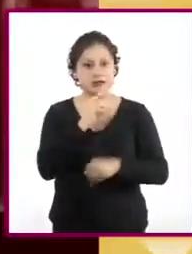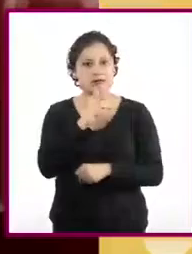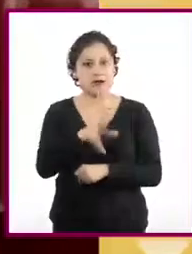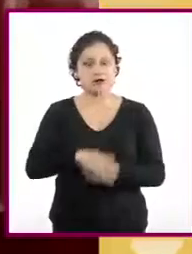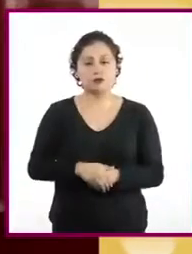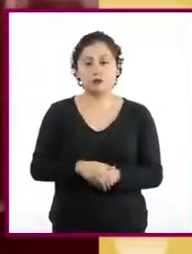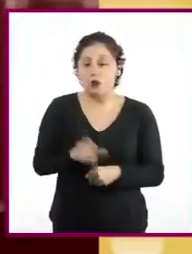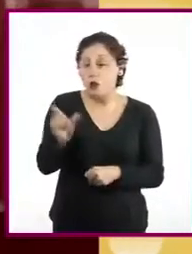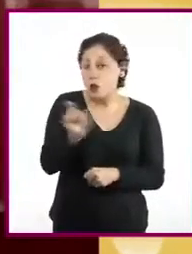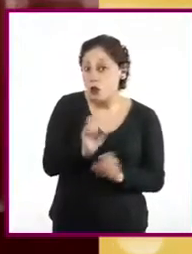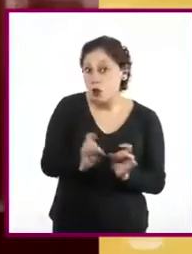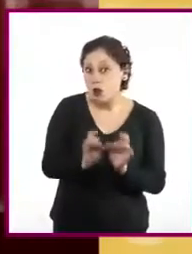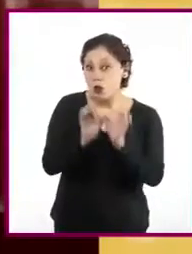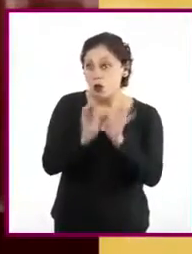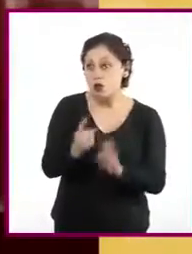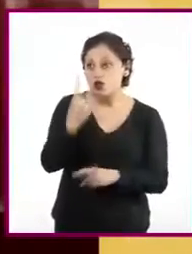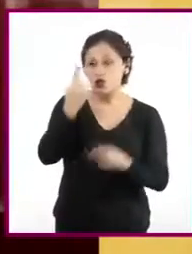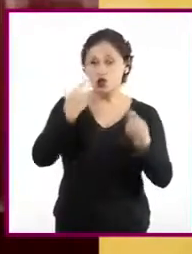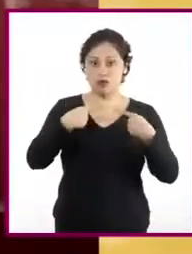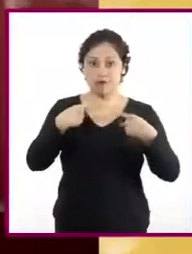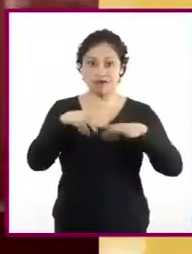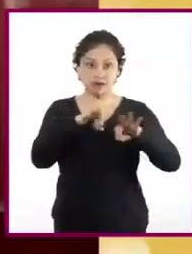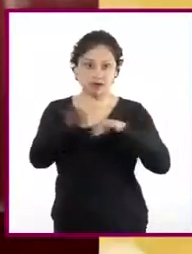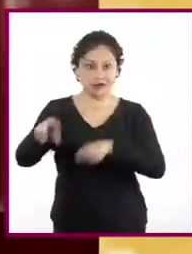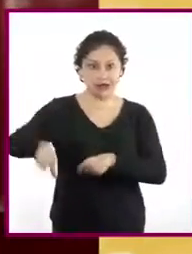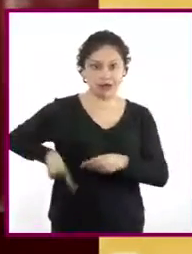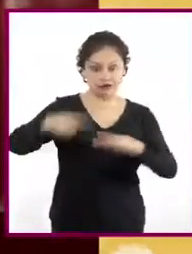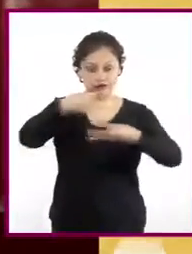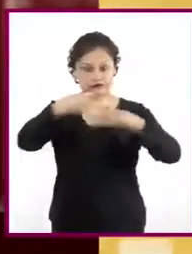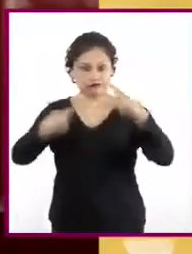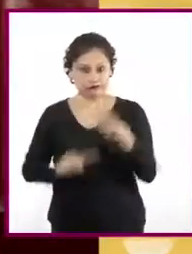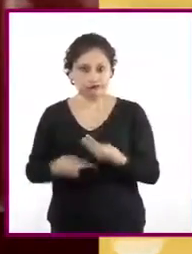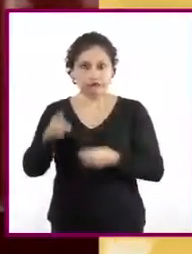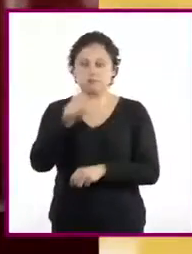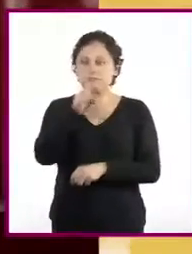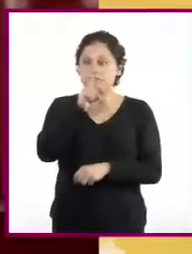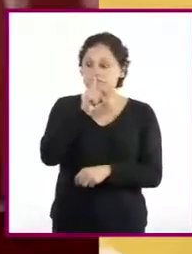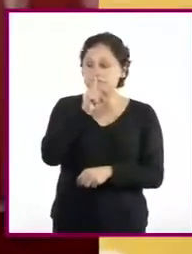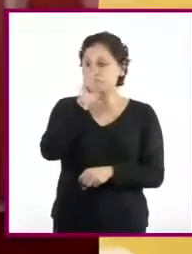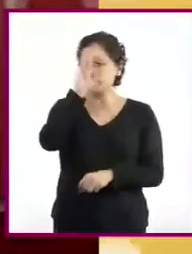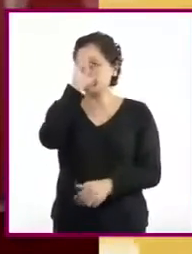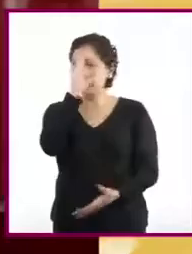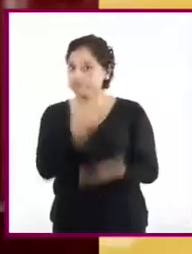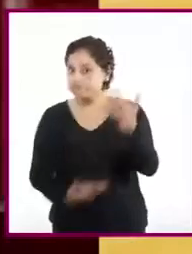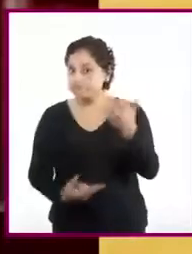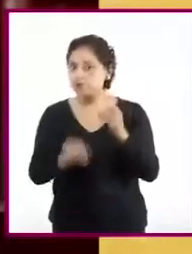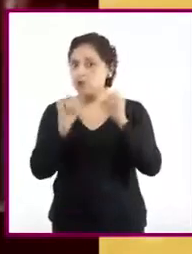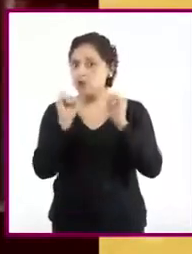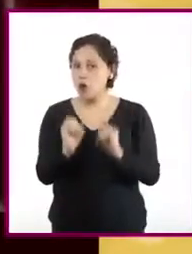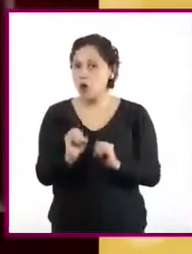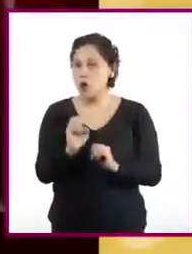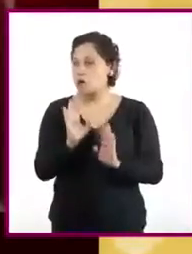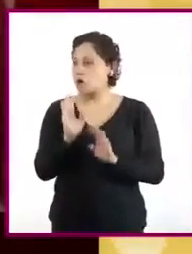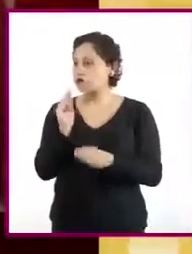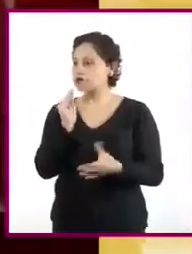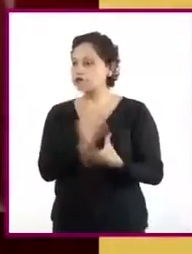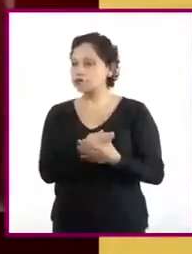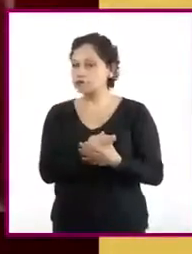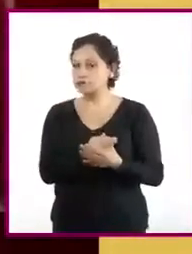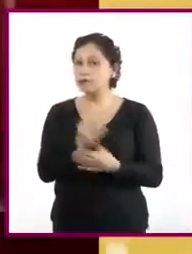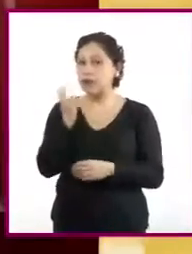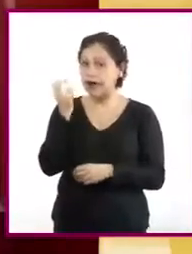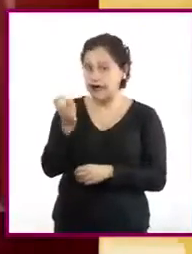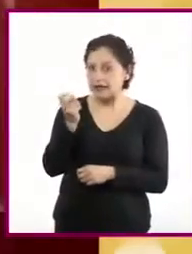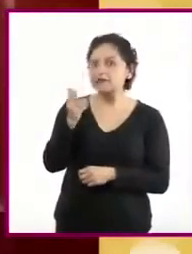funcionarios, autoridades o servidores públicos niegan, abusan o no respetan los derechos de las personas, están incurriendo en